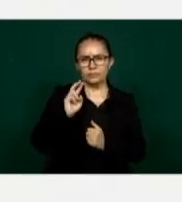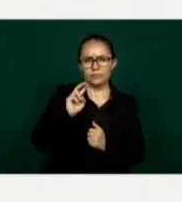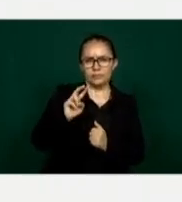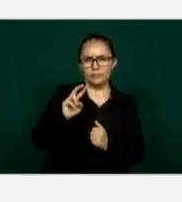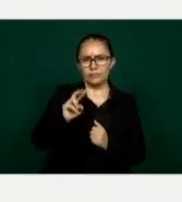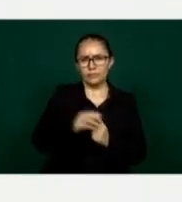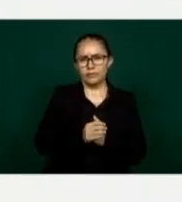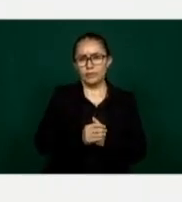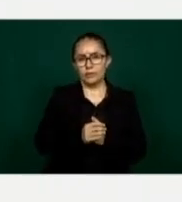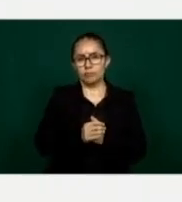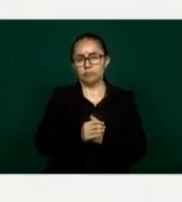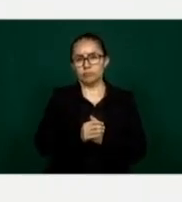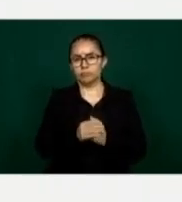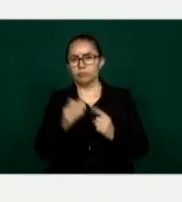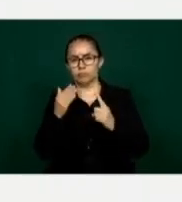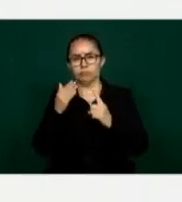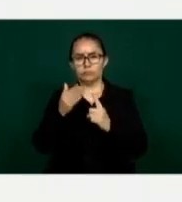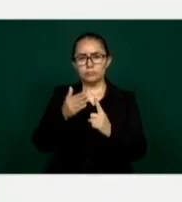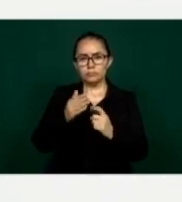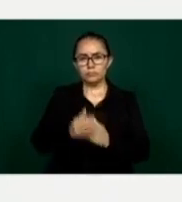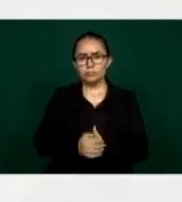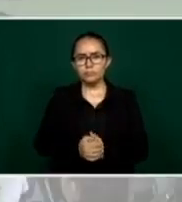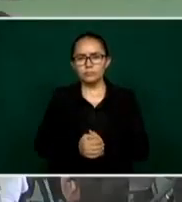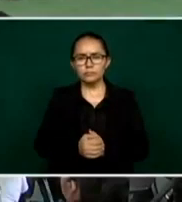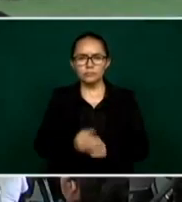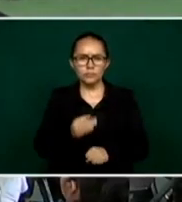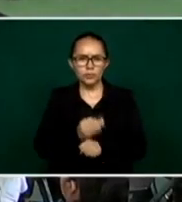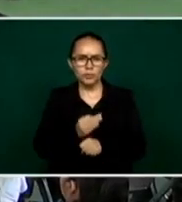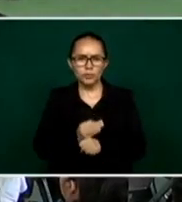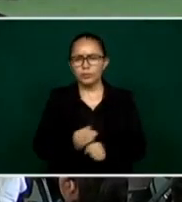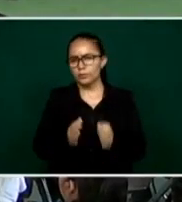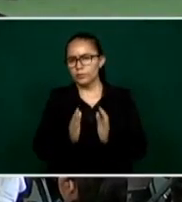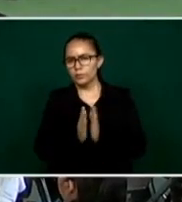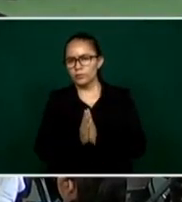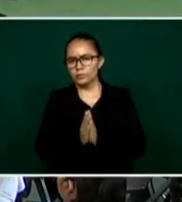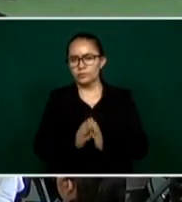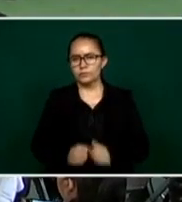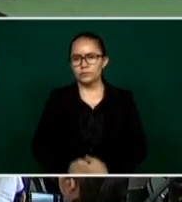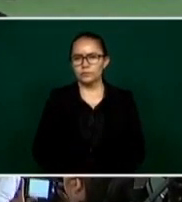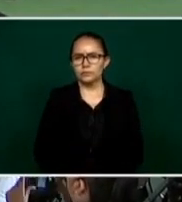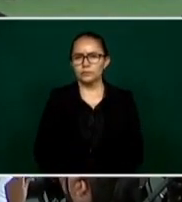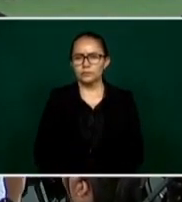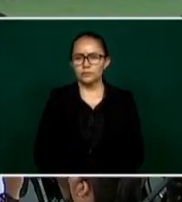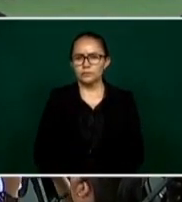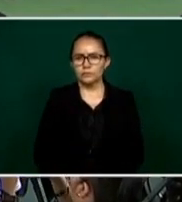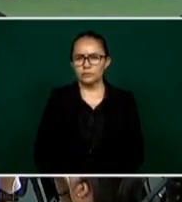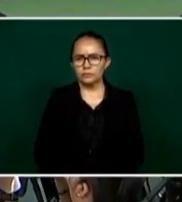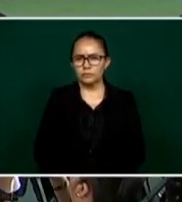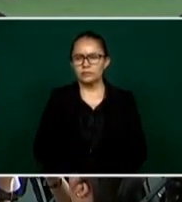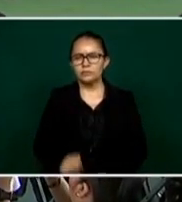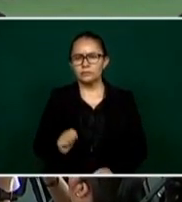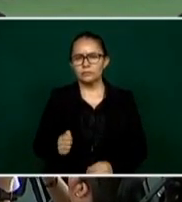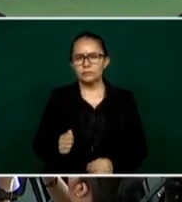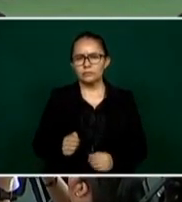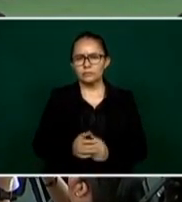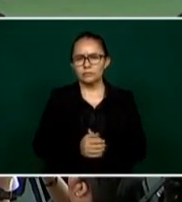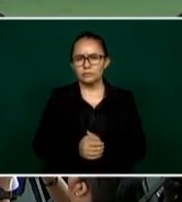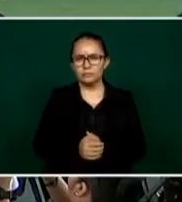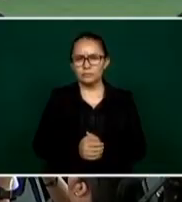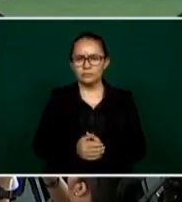también hacia la baja. La que sigue, por favor. En lo que ha sido